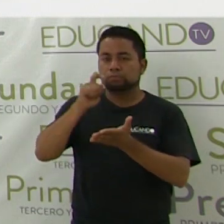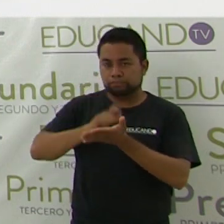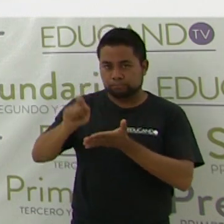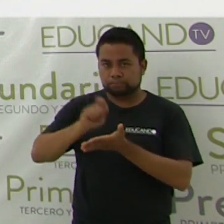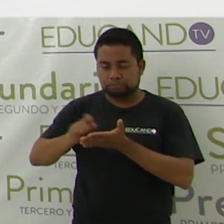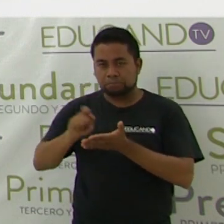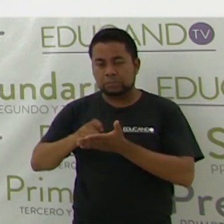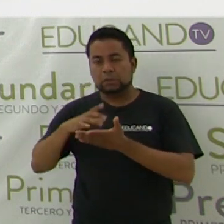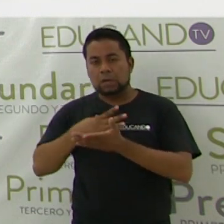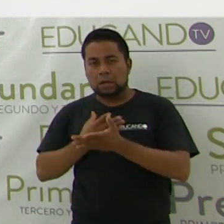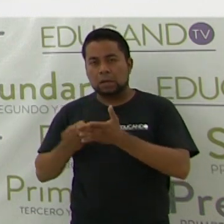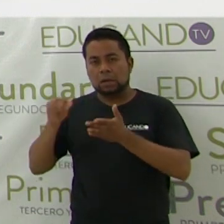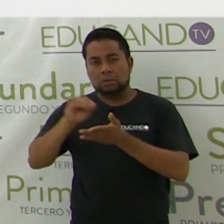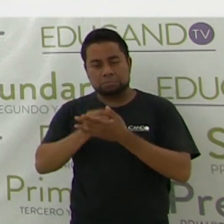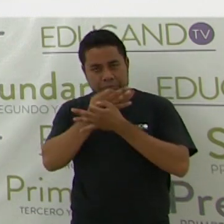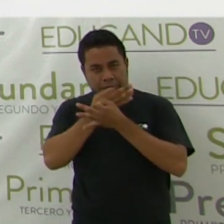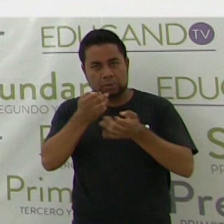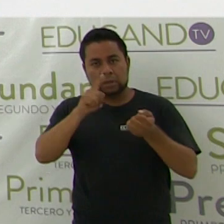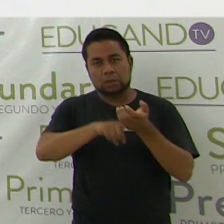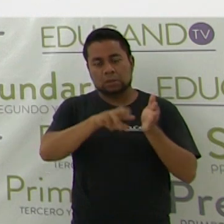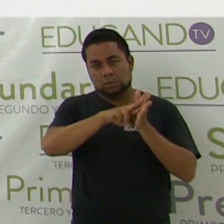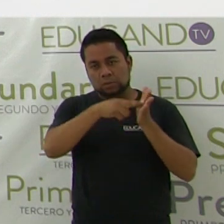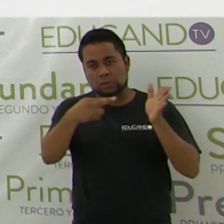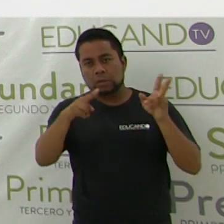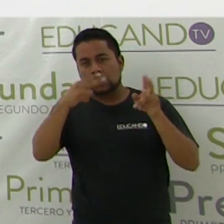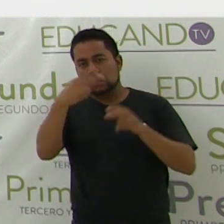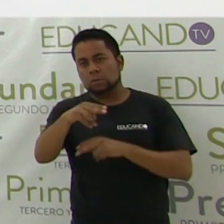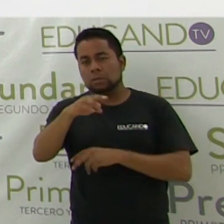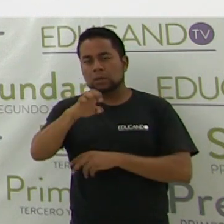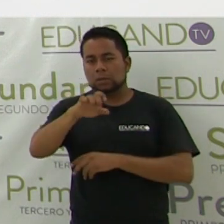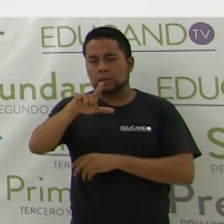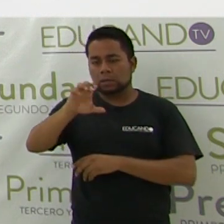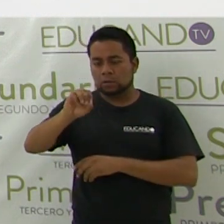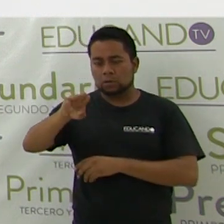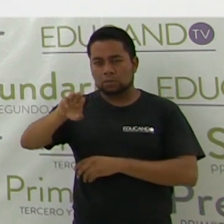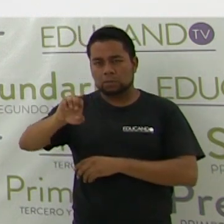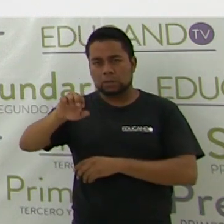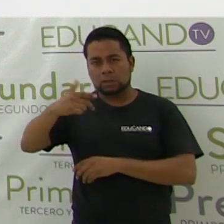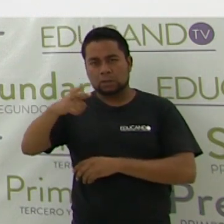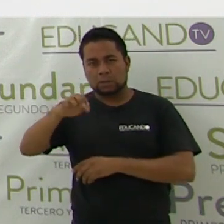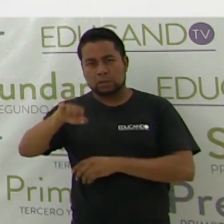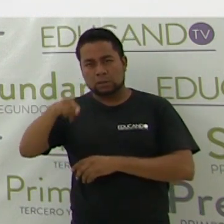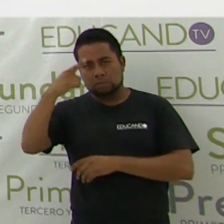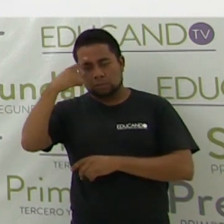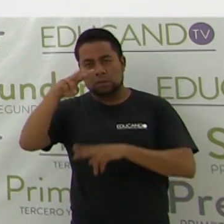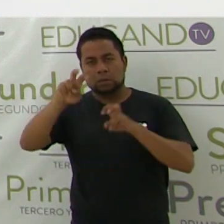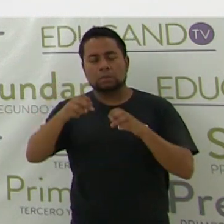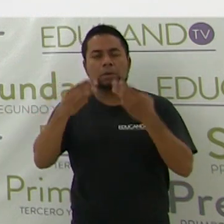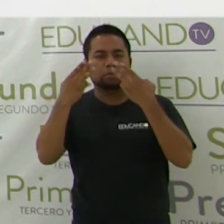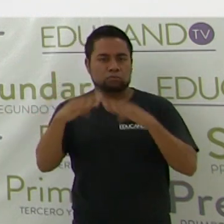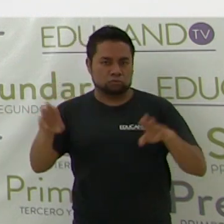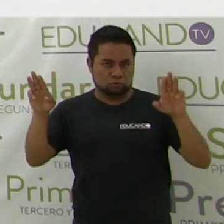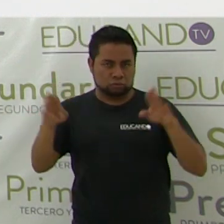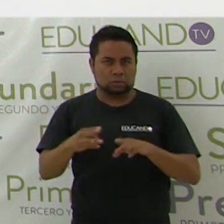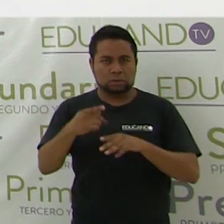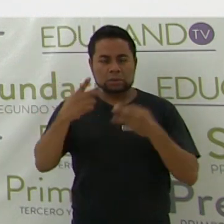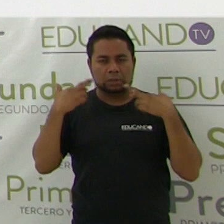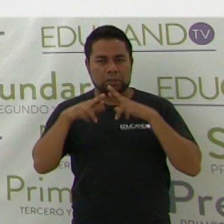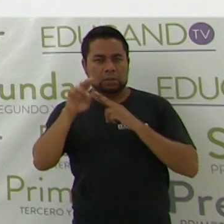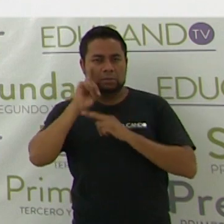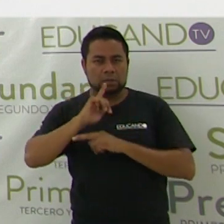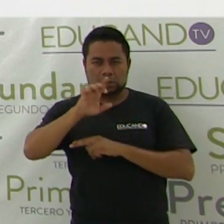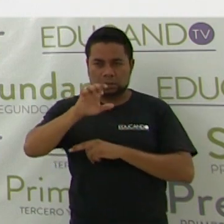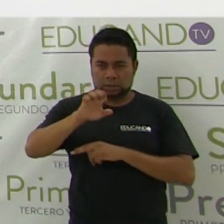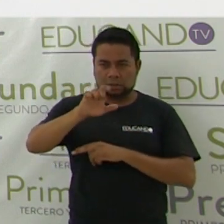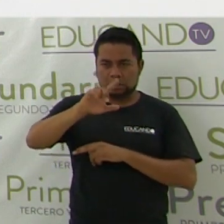está publicado en la revista El Comején. Es un número dedicado a la música. La maestra Elisa